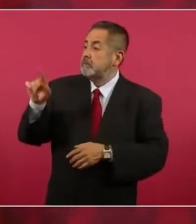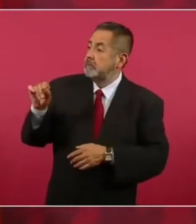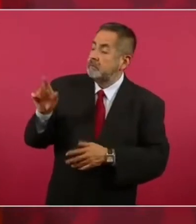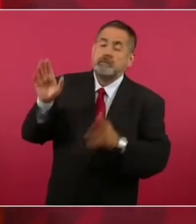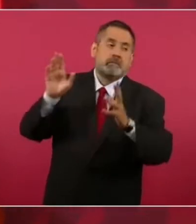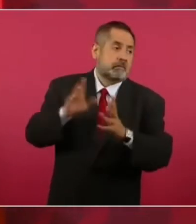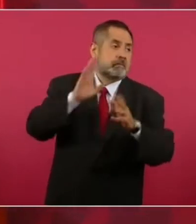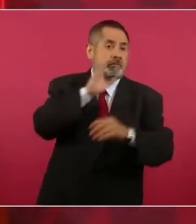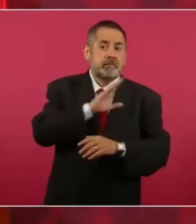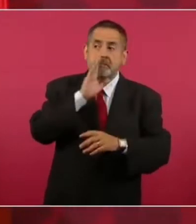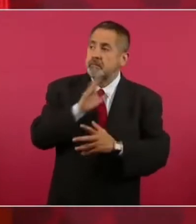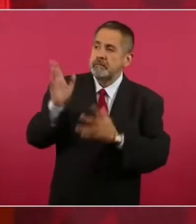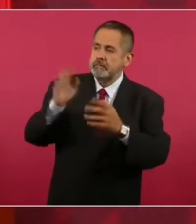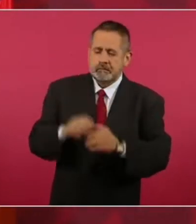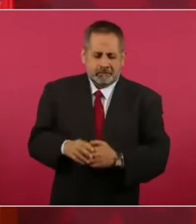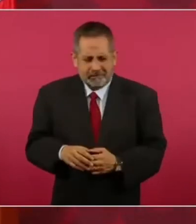Por eso